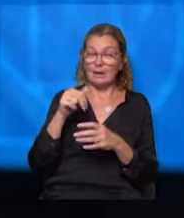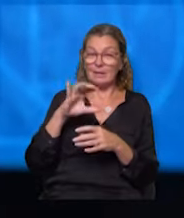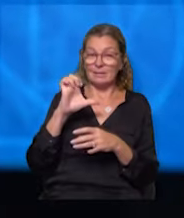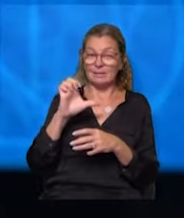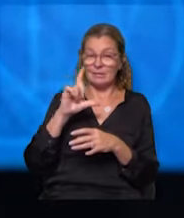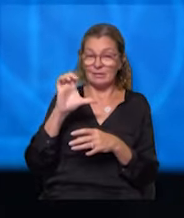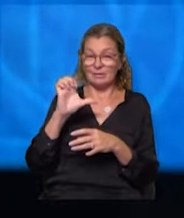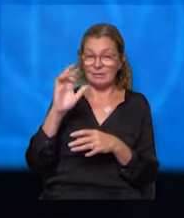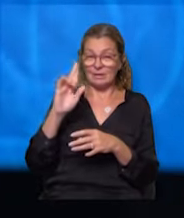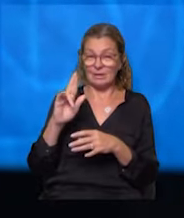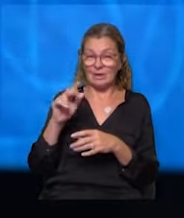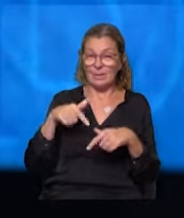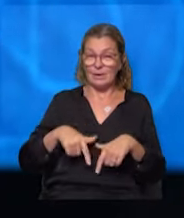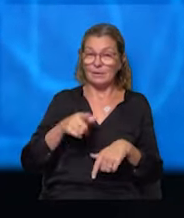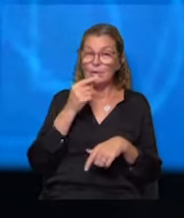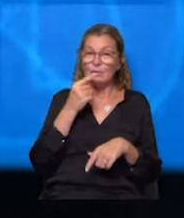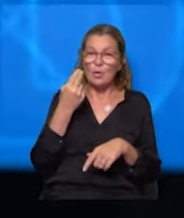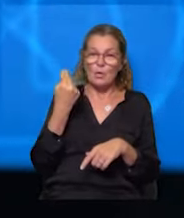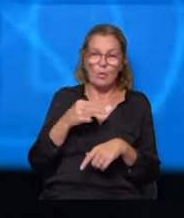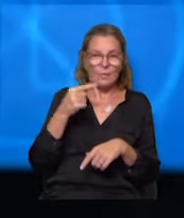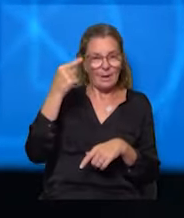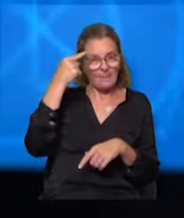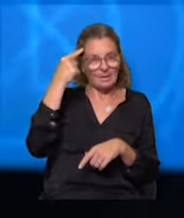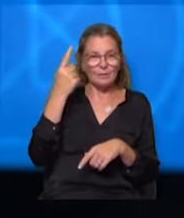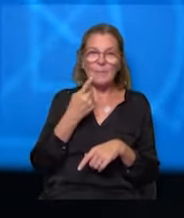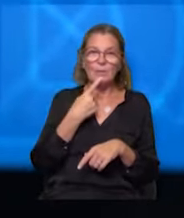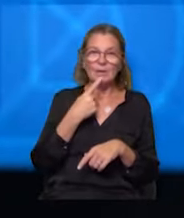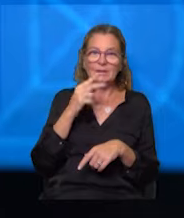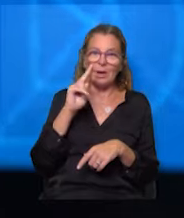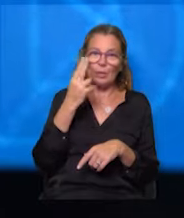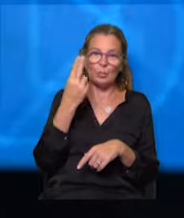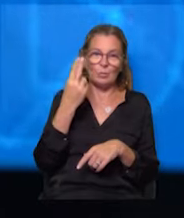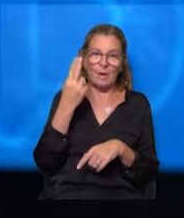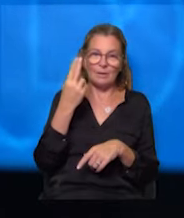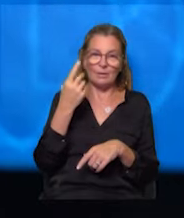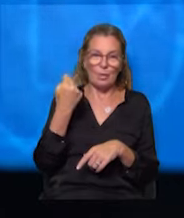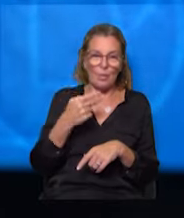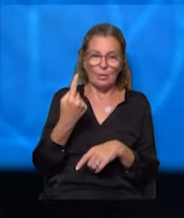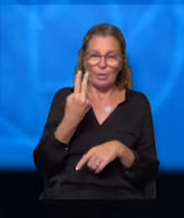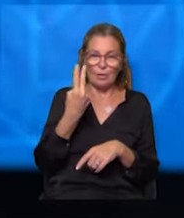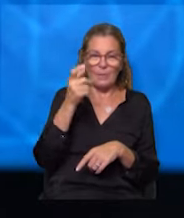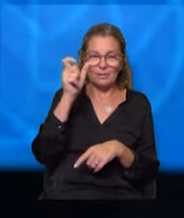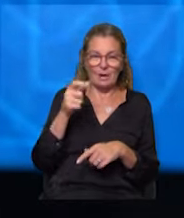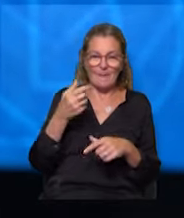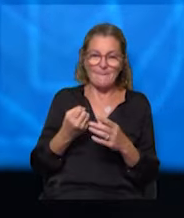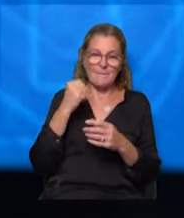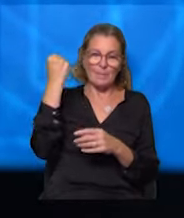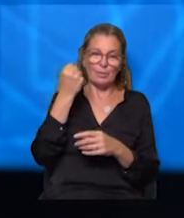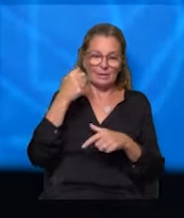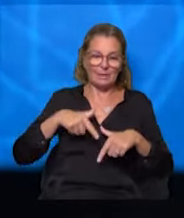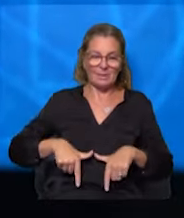ministro del interior creo que no tiene antecedentes en la historia política del Uruguay Porque son dos de los principales ministerios de